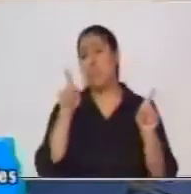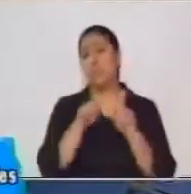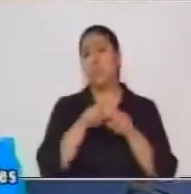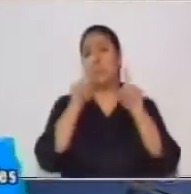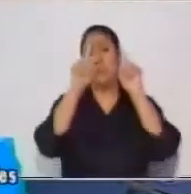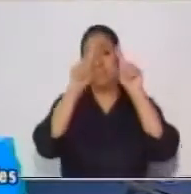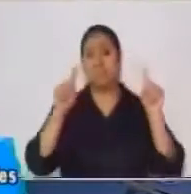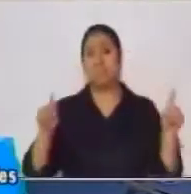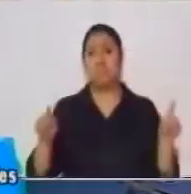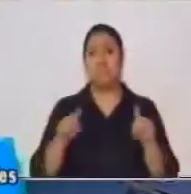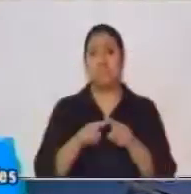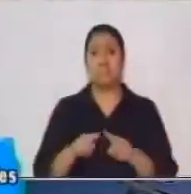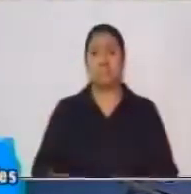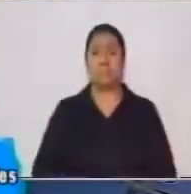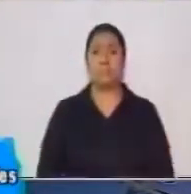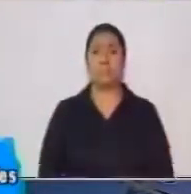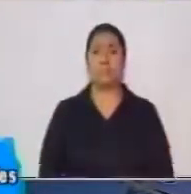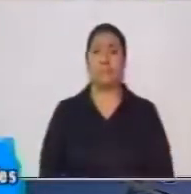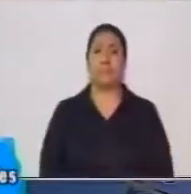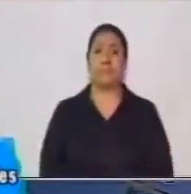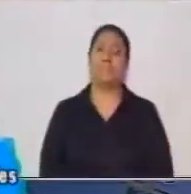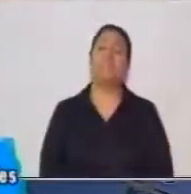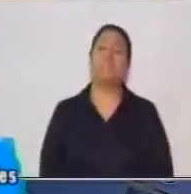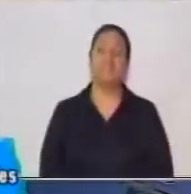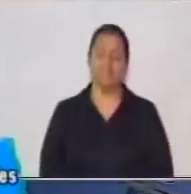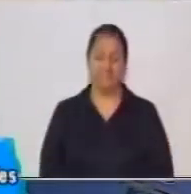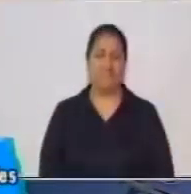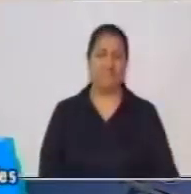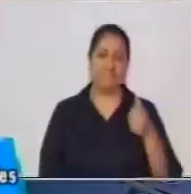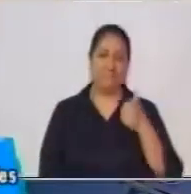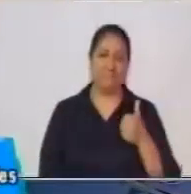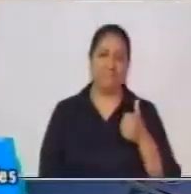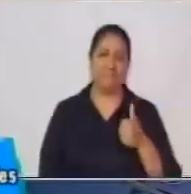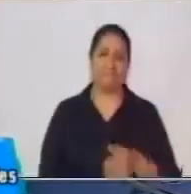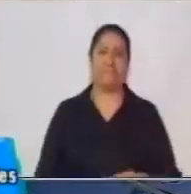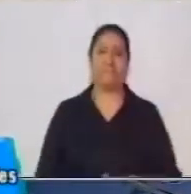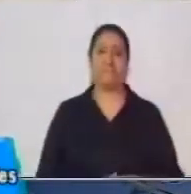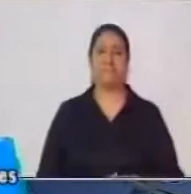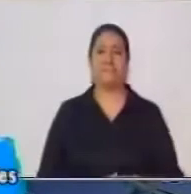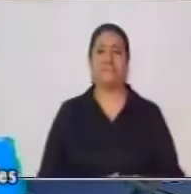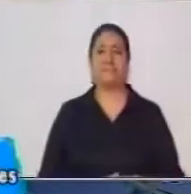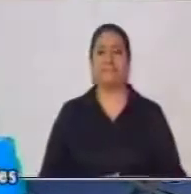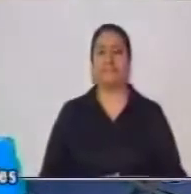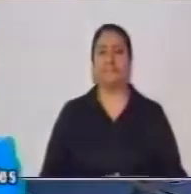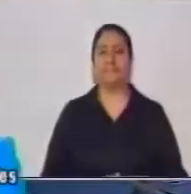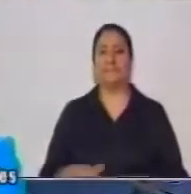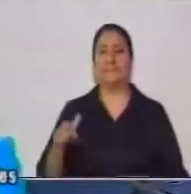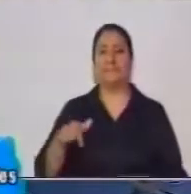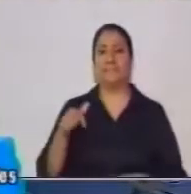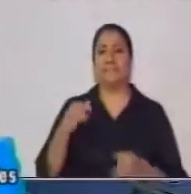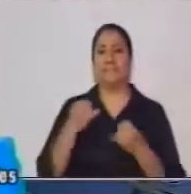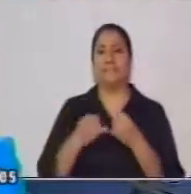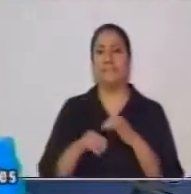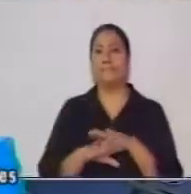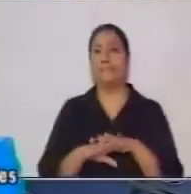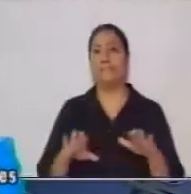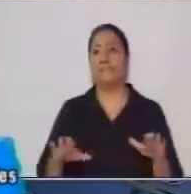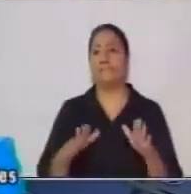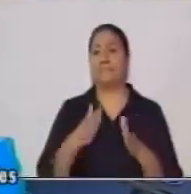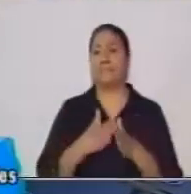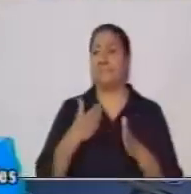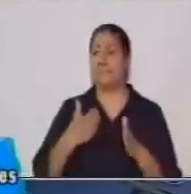triángulos. ¿De acuerdo? Bueno, entonces, nosotros hemos completado esta